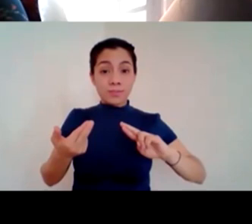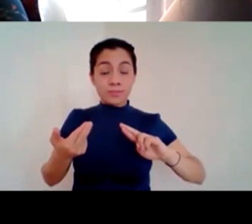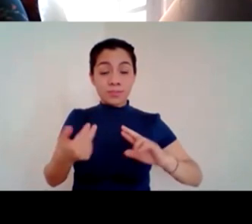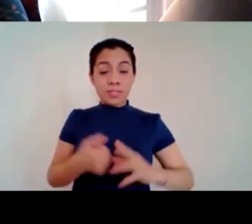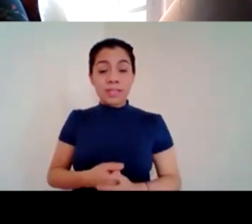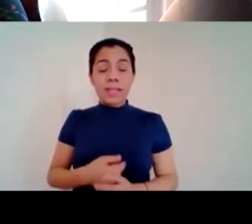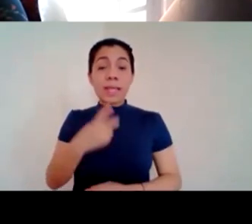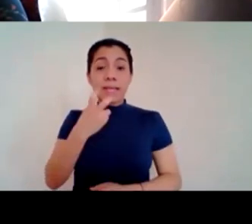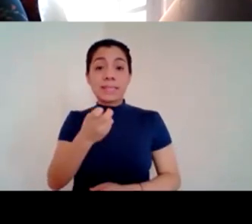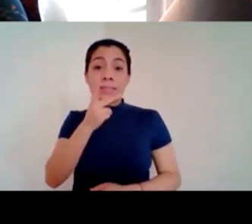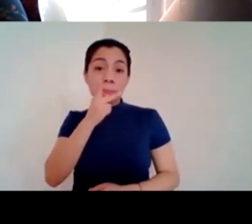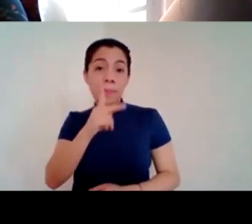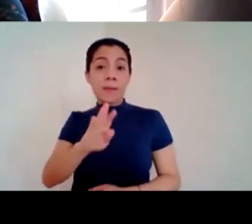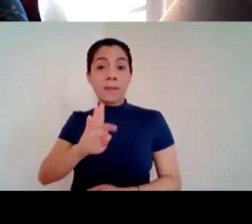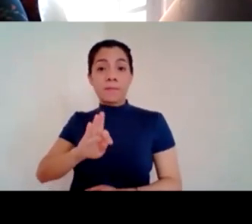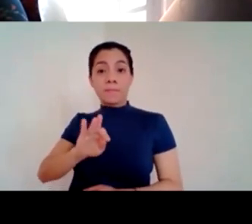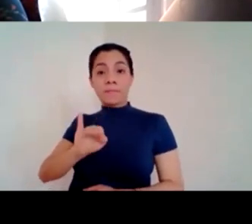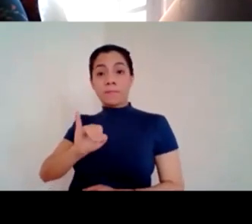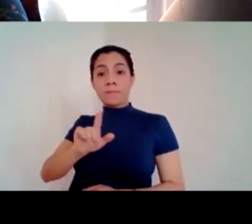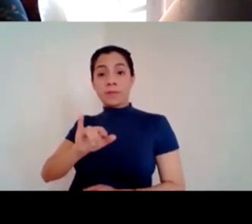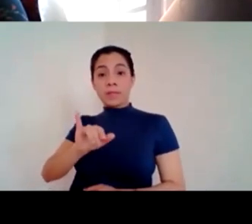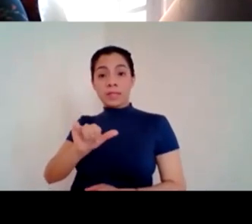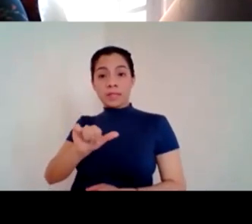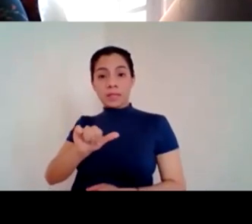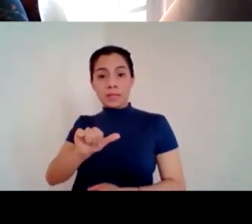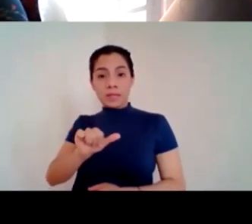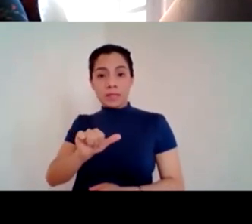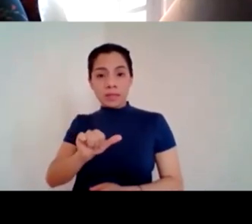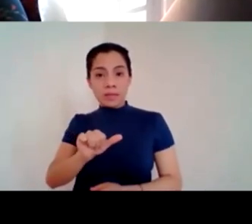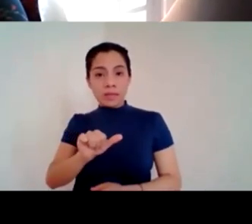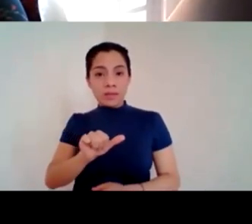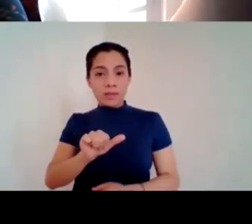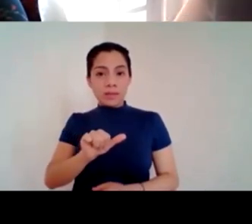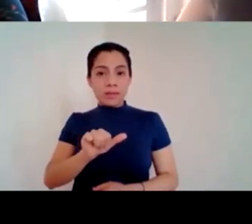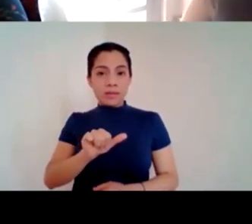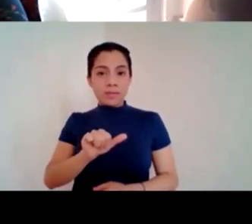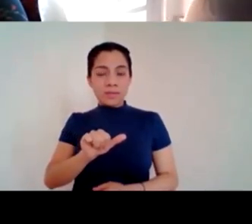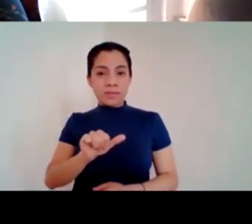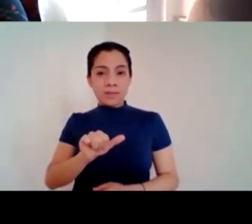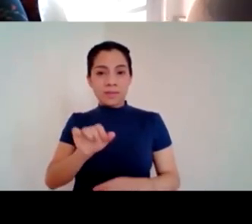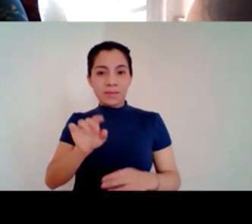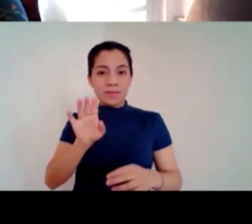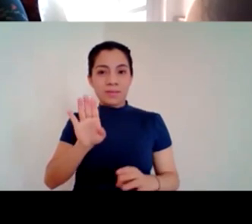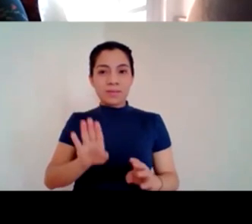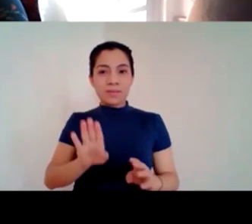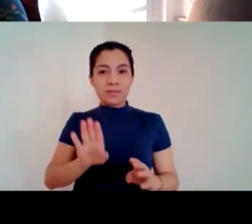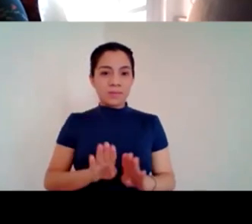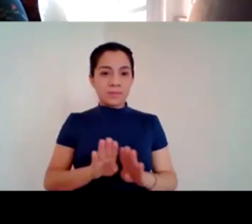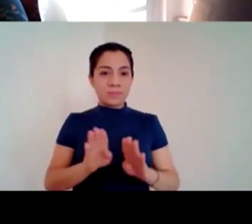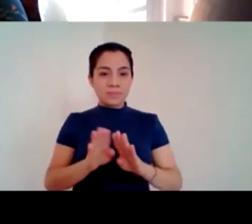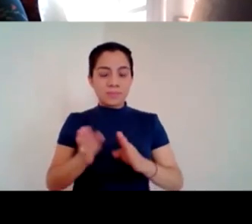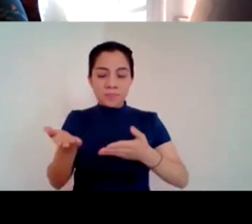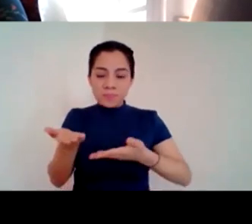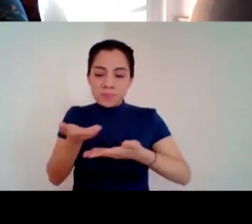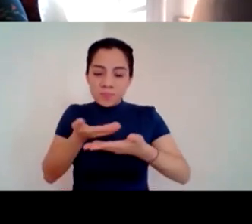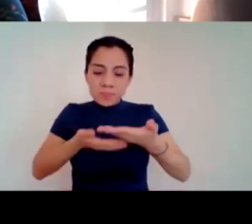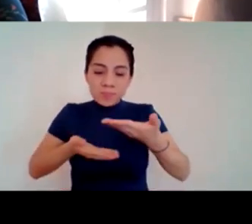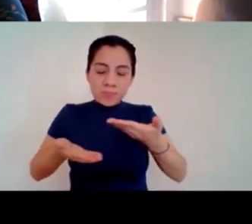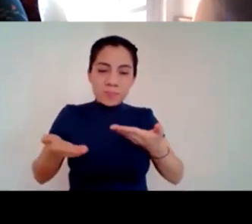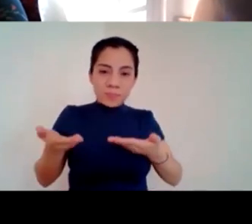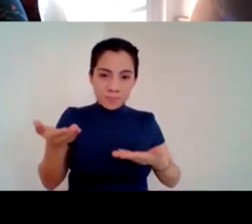que diríamos hija ¿no sea? miren qué belleza esto tiene que ver